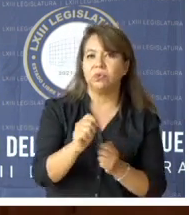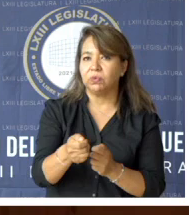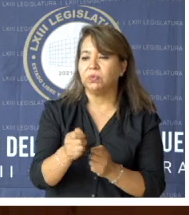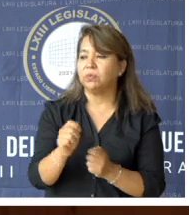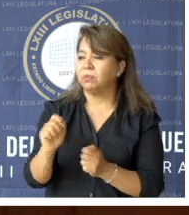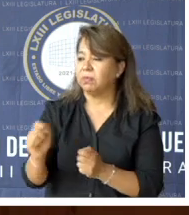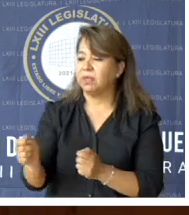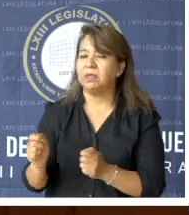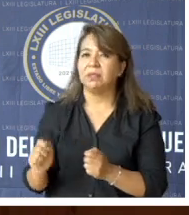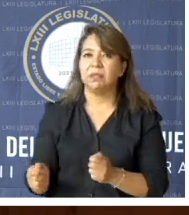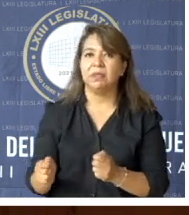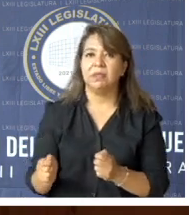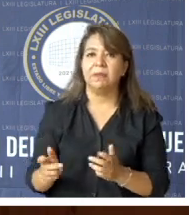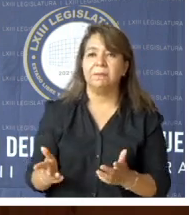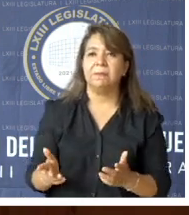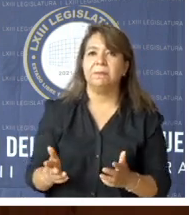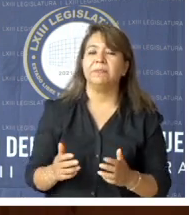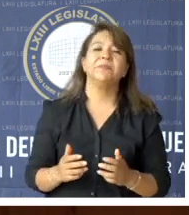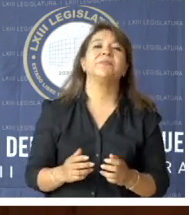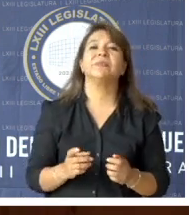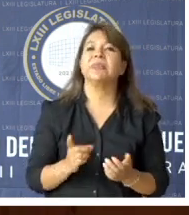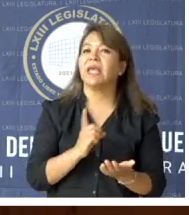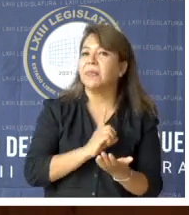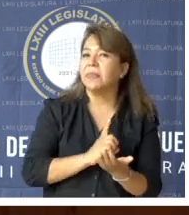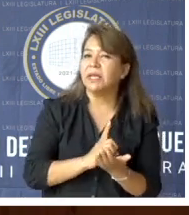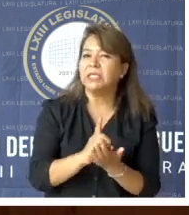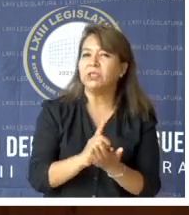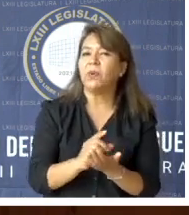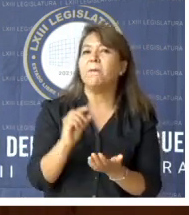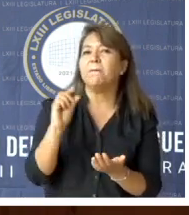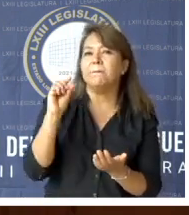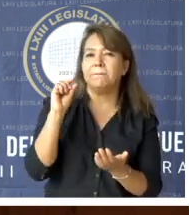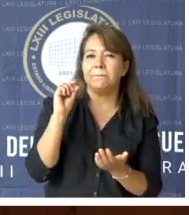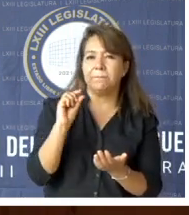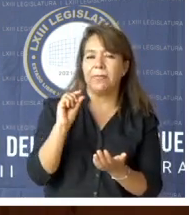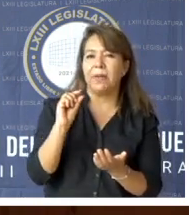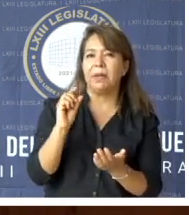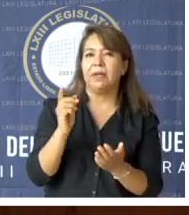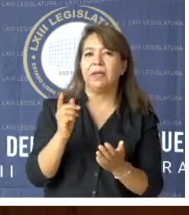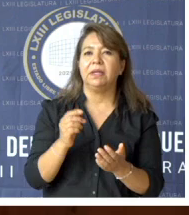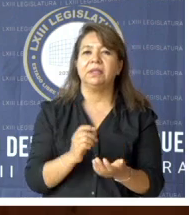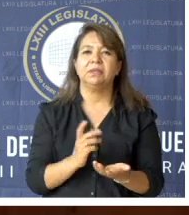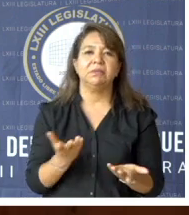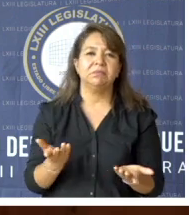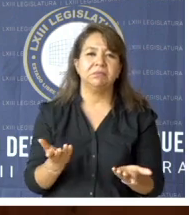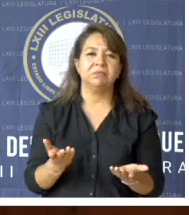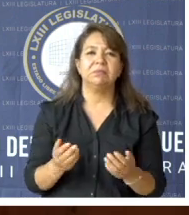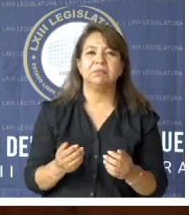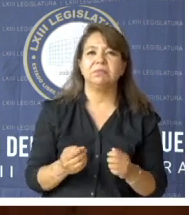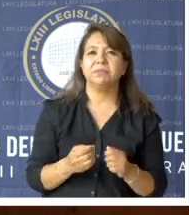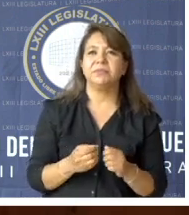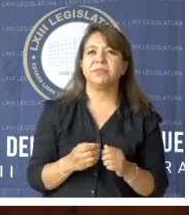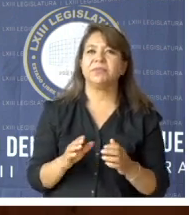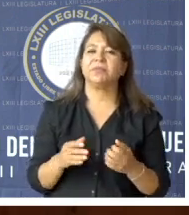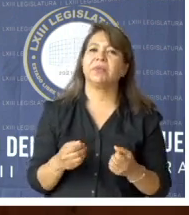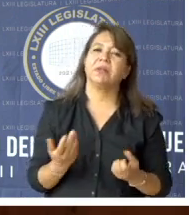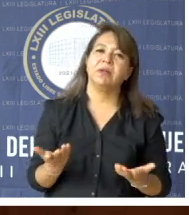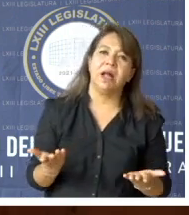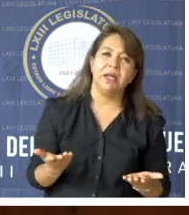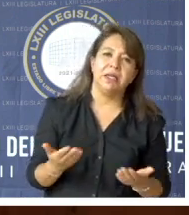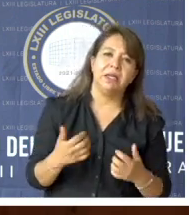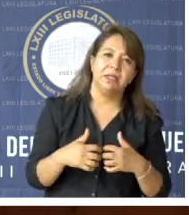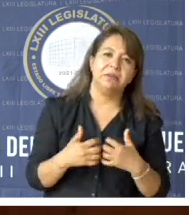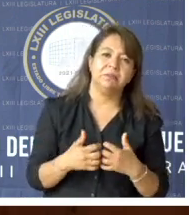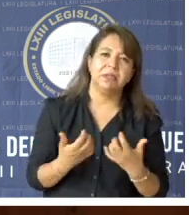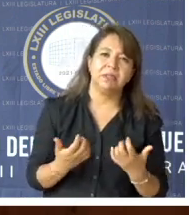resaltar, porque solamente tienen derecho a una parte de las ganancias y no les afectan las pérdidas como sucede